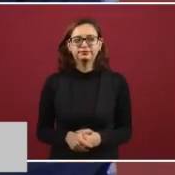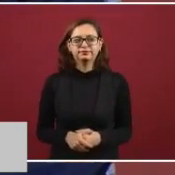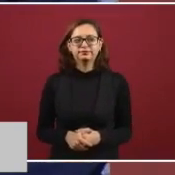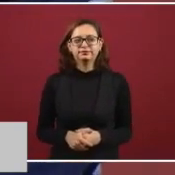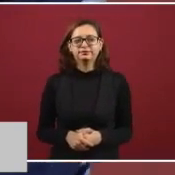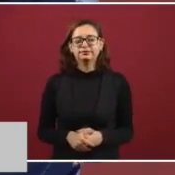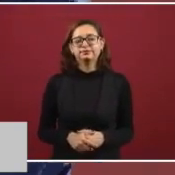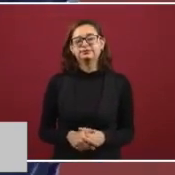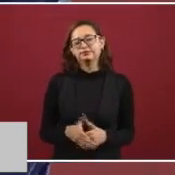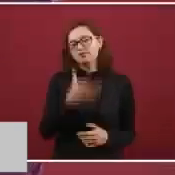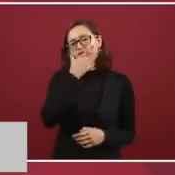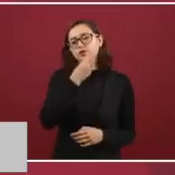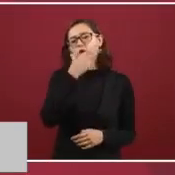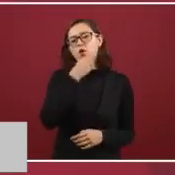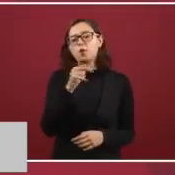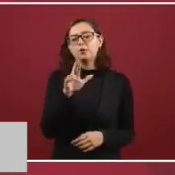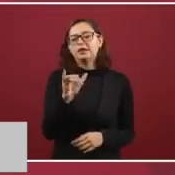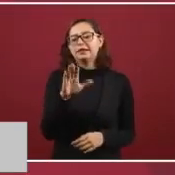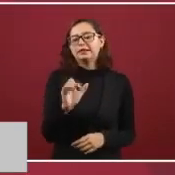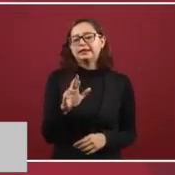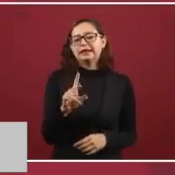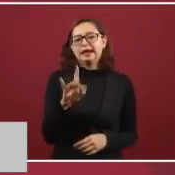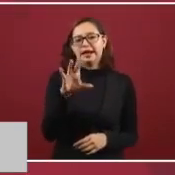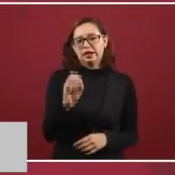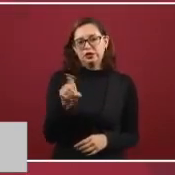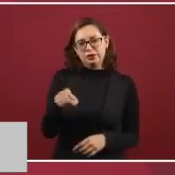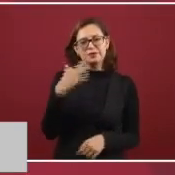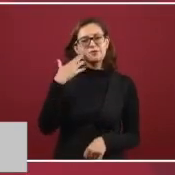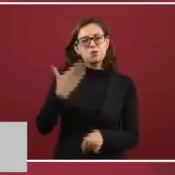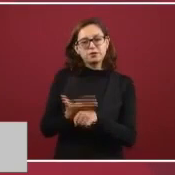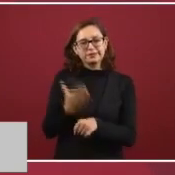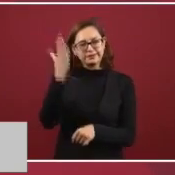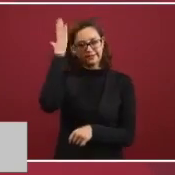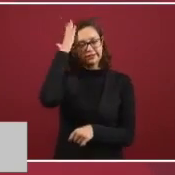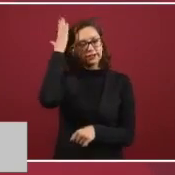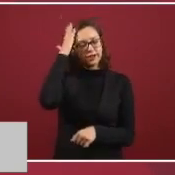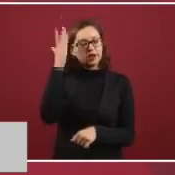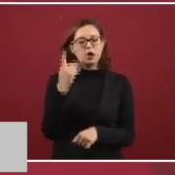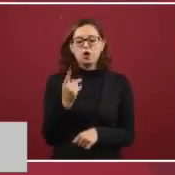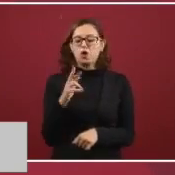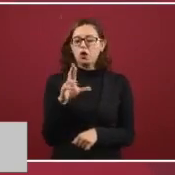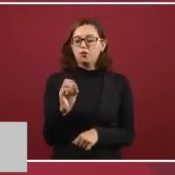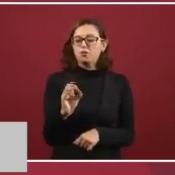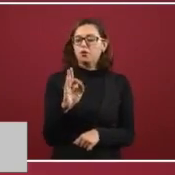Queda descartado el tema de considerar a México tercer país seguro en el tema migratorio.